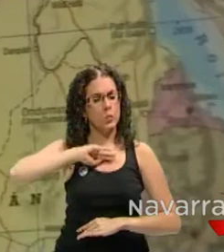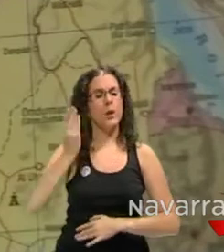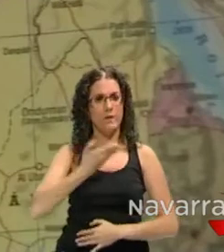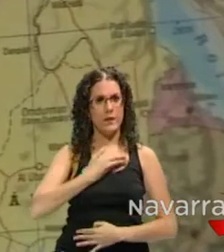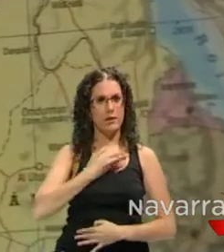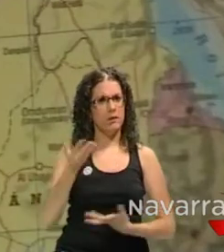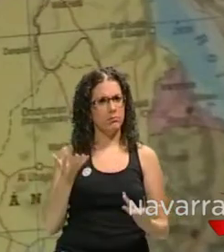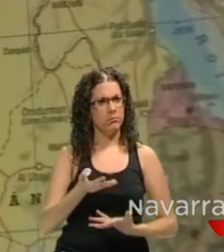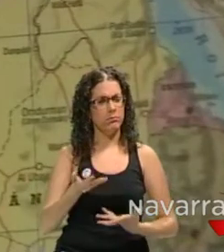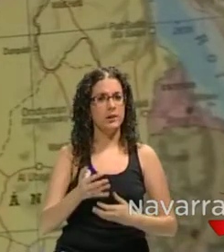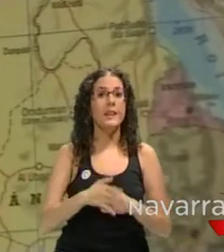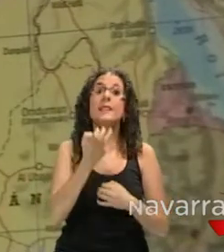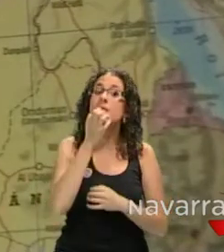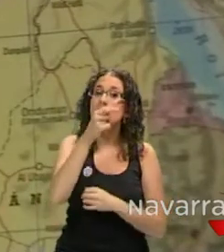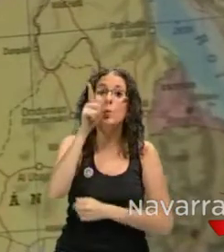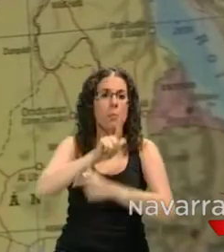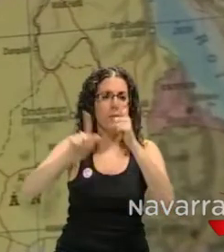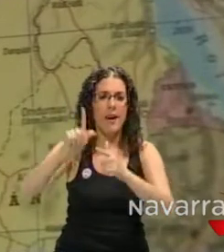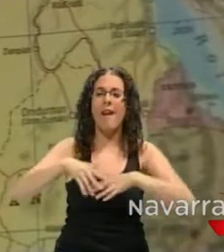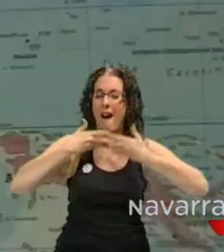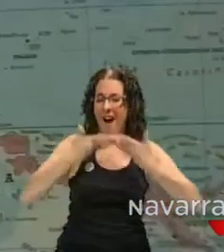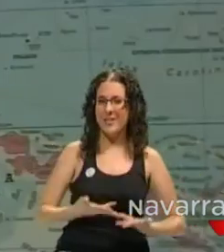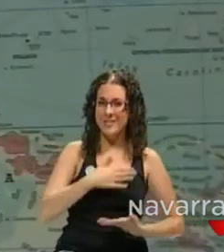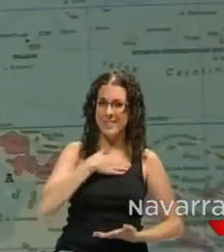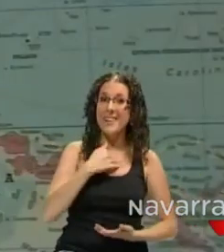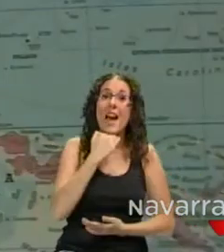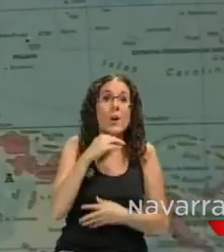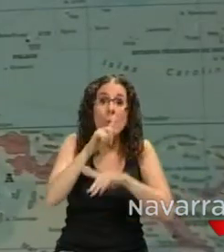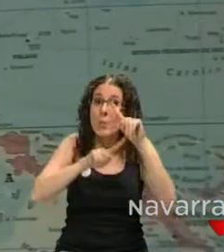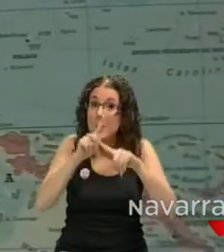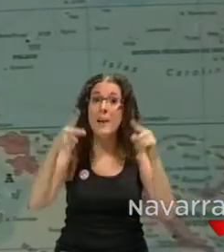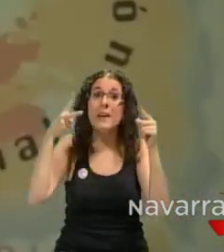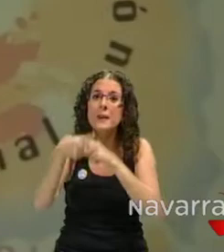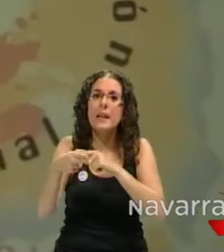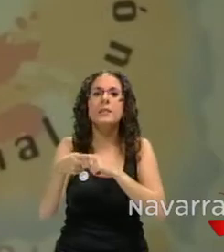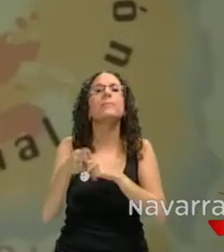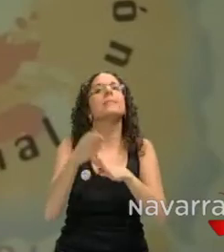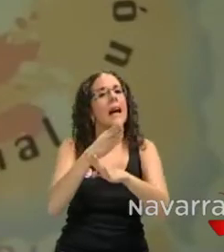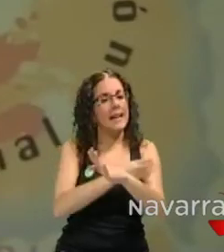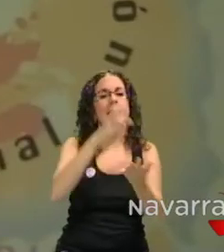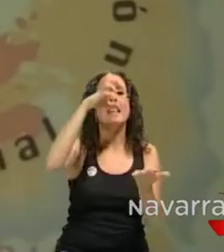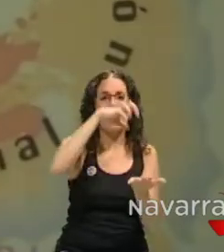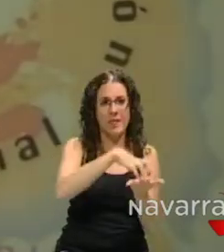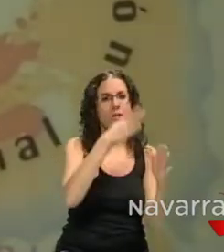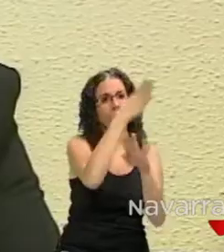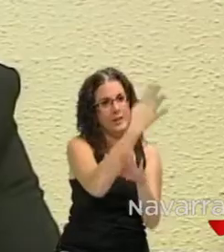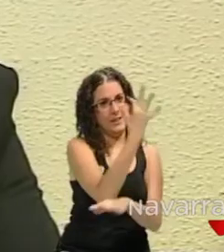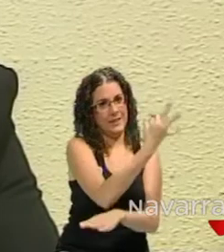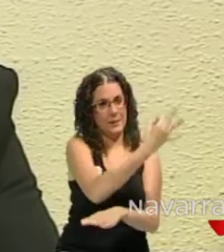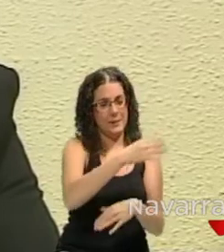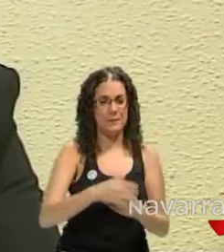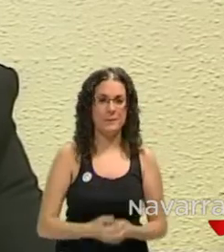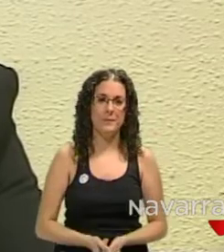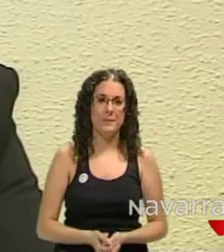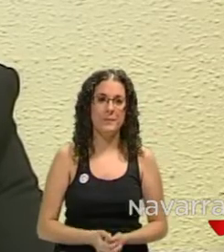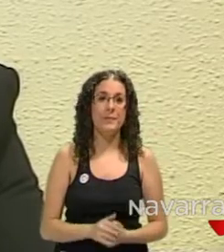quiere disfrutar del viaje y no contraer una dolencia, es realmente necesario acudir a este centro. Se aconseja que